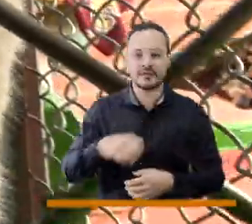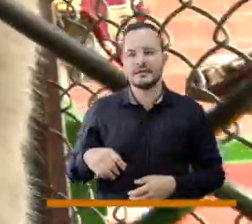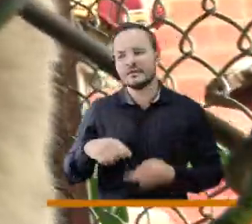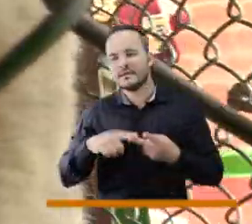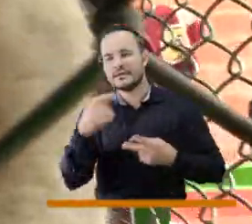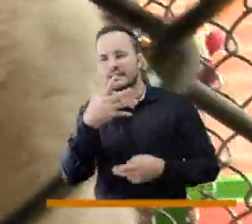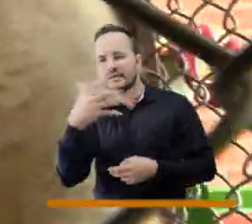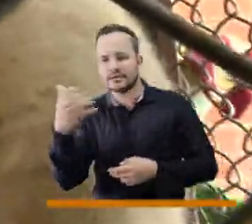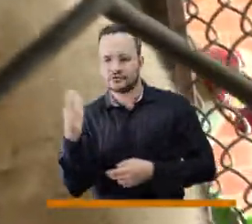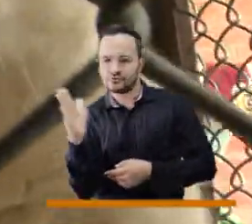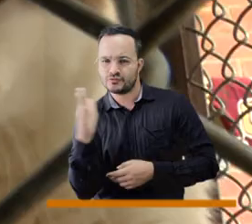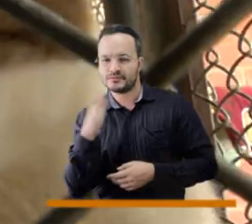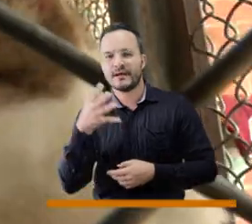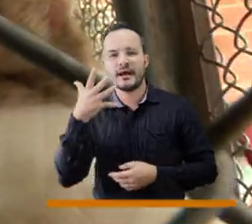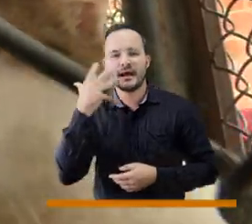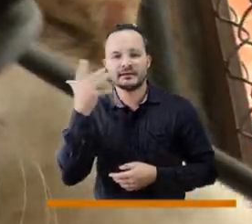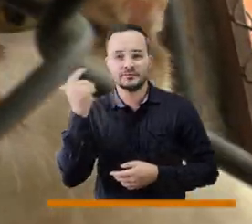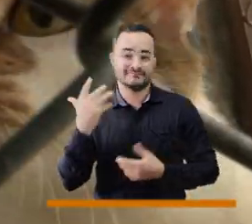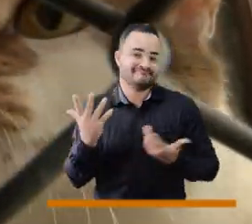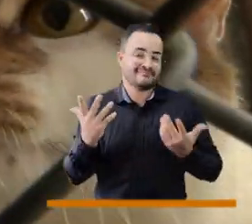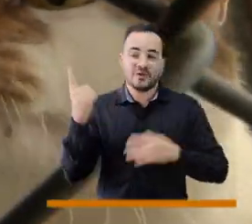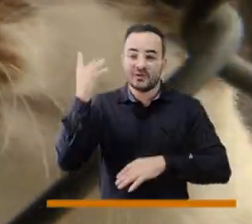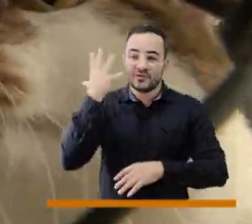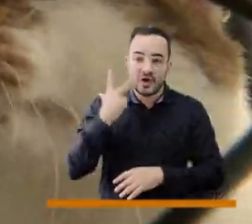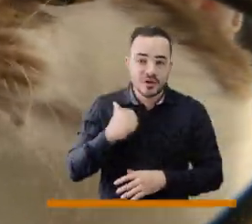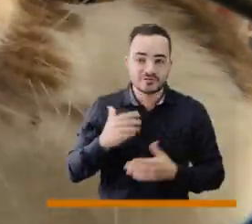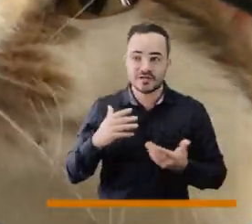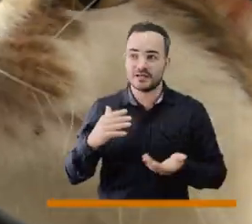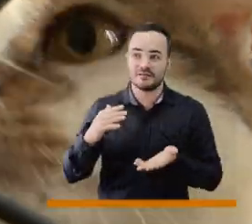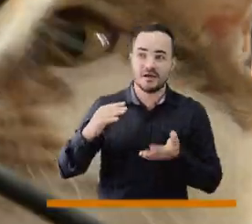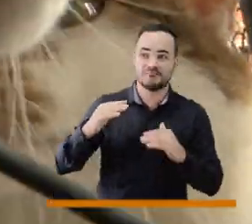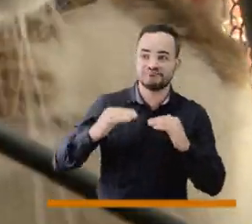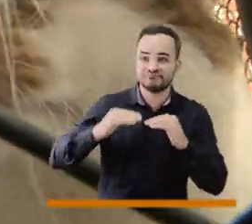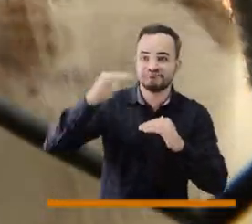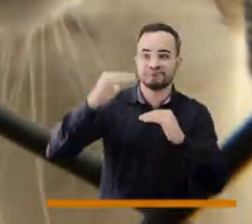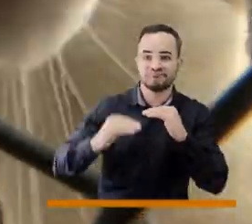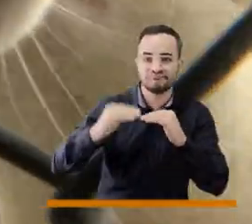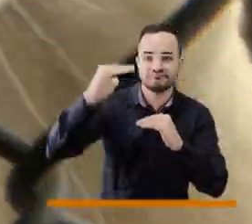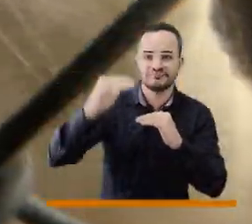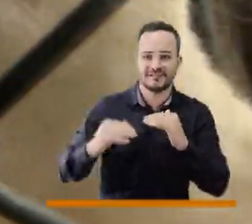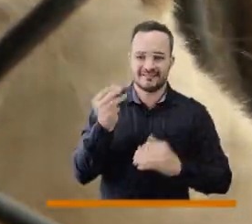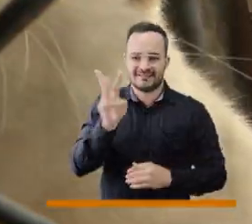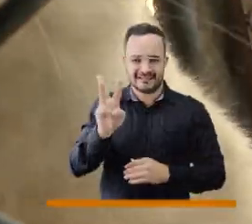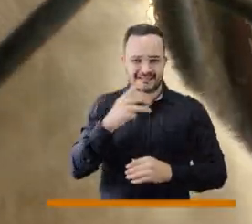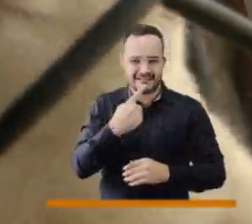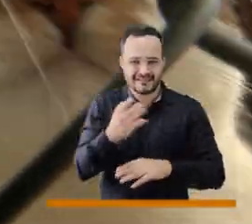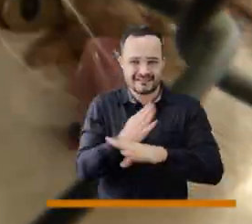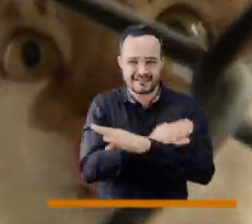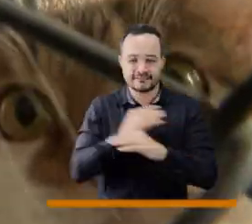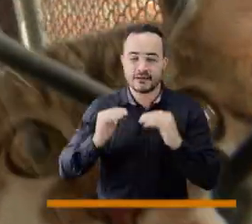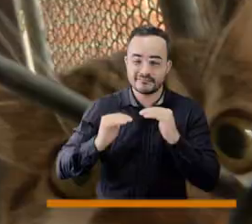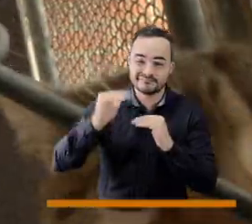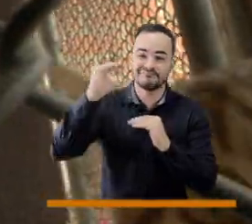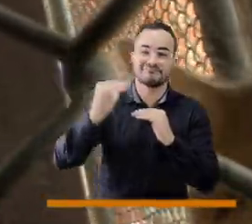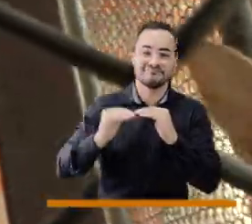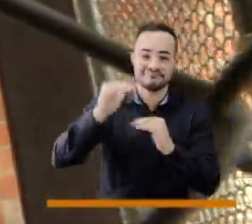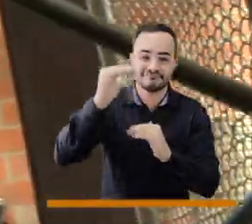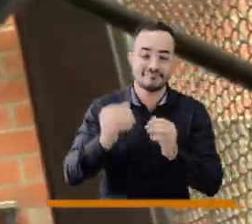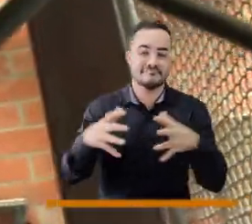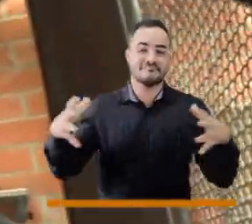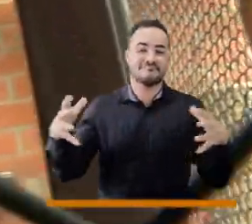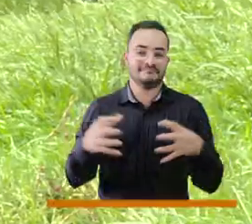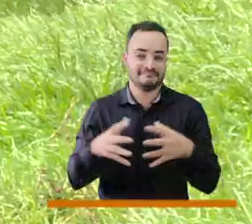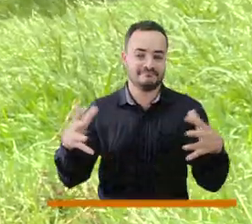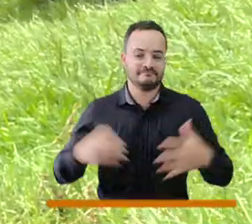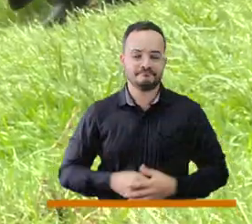y 515 gatos. Todo esto va aumentando todos los días por el promedio de rescates, que son 13 más o menos por día. También